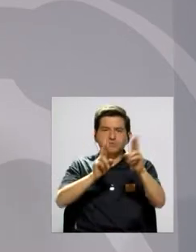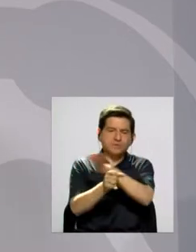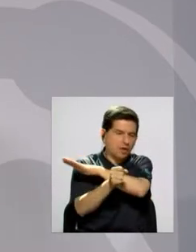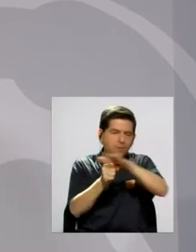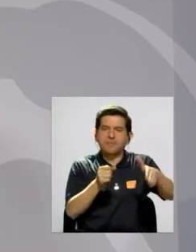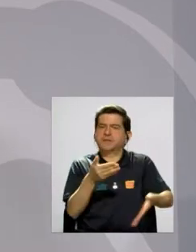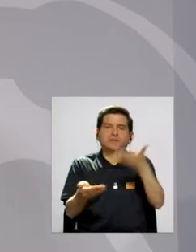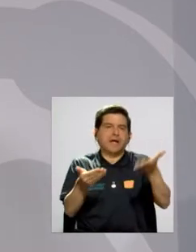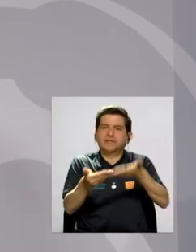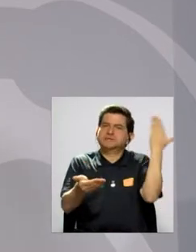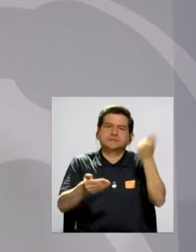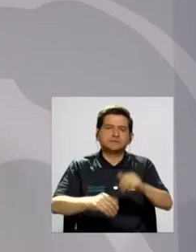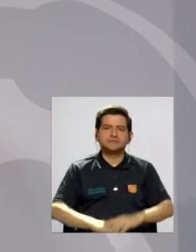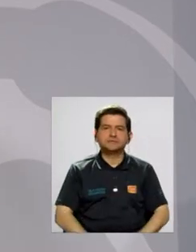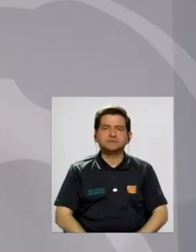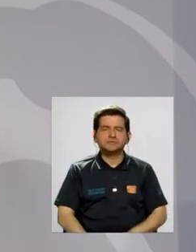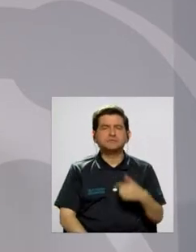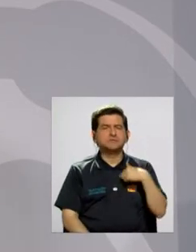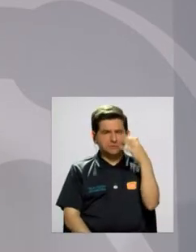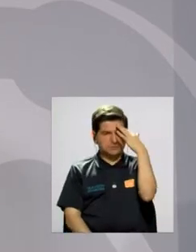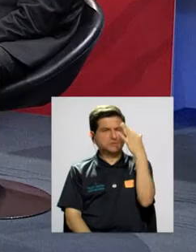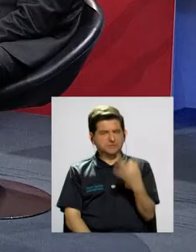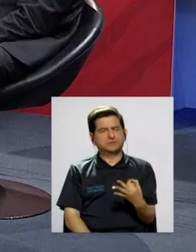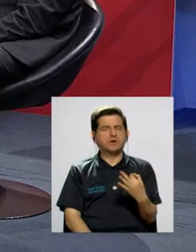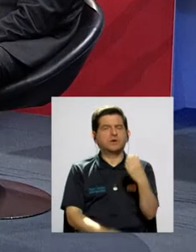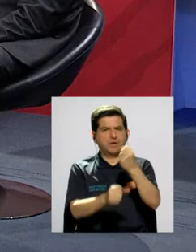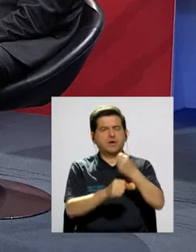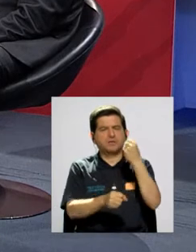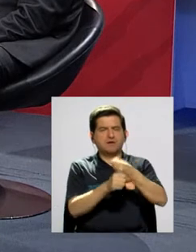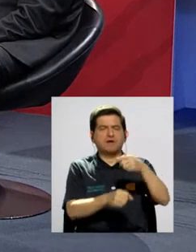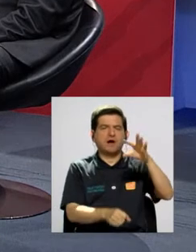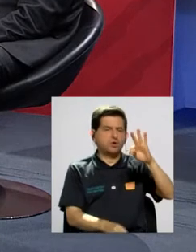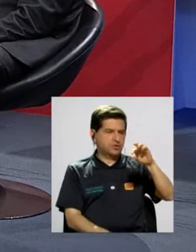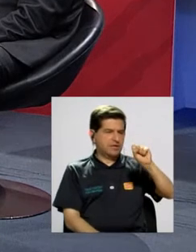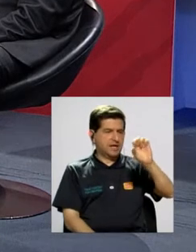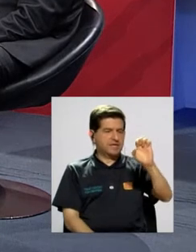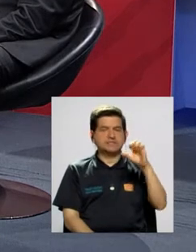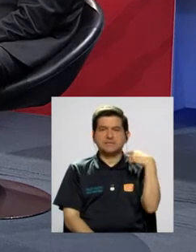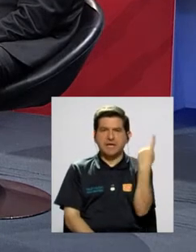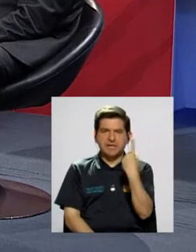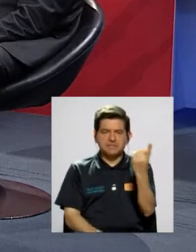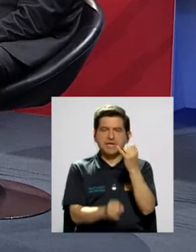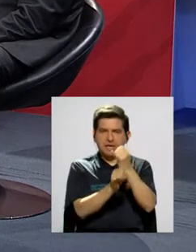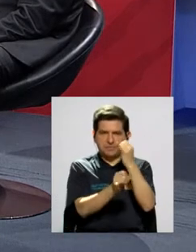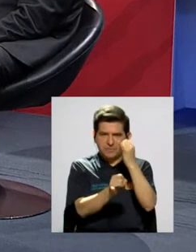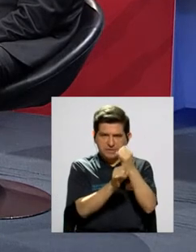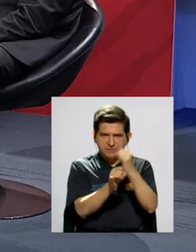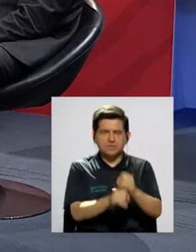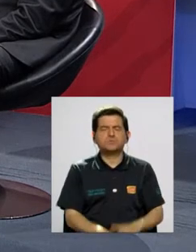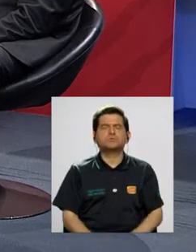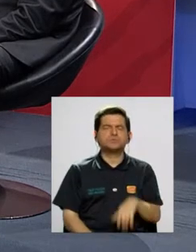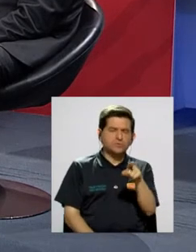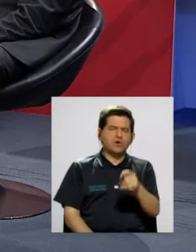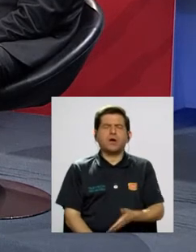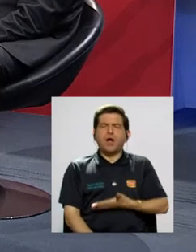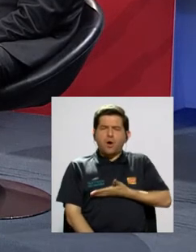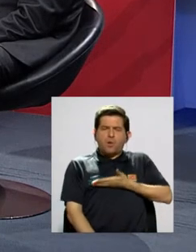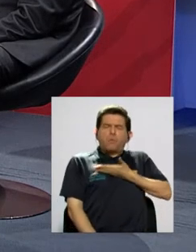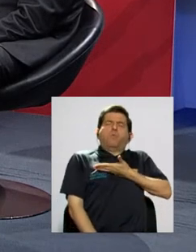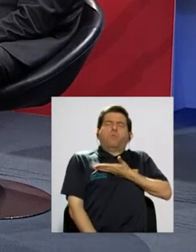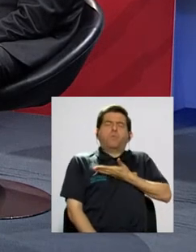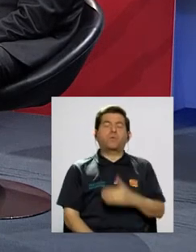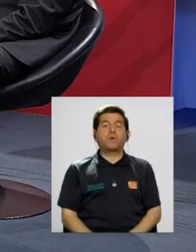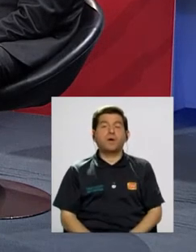casi. Sí, yo creo que la labor del tribunal pues siempre ha sido una institución que nos ha enorgullecido, y creo que en